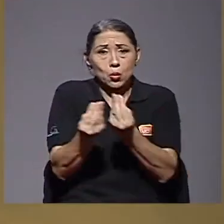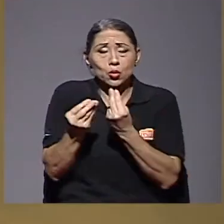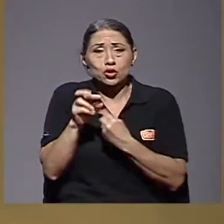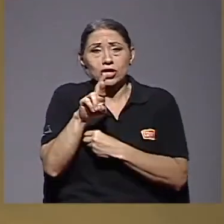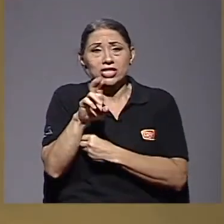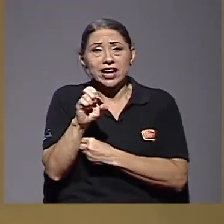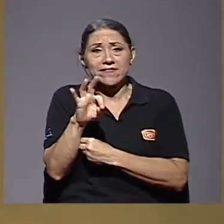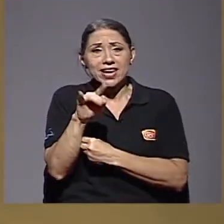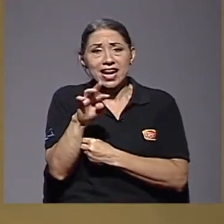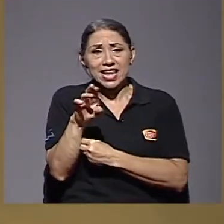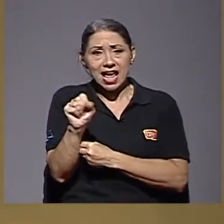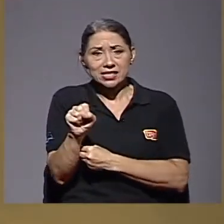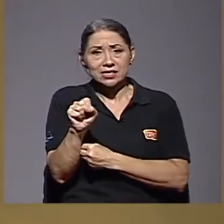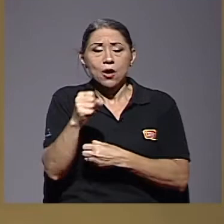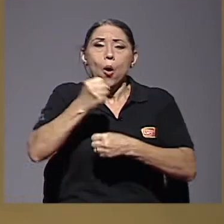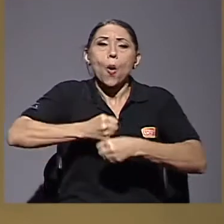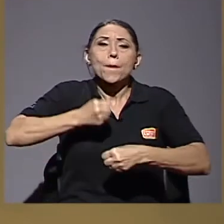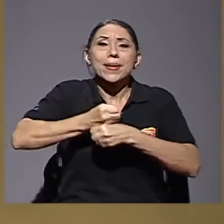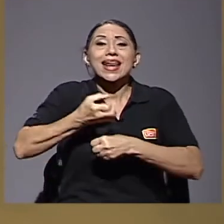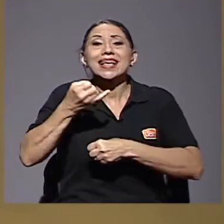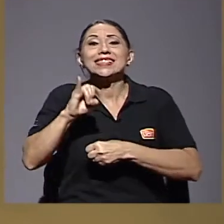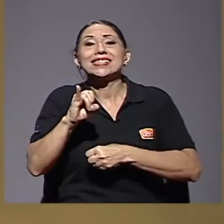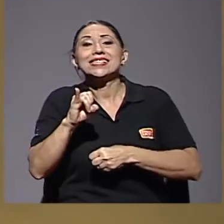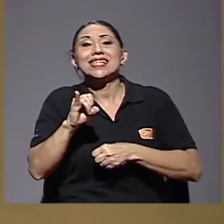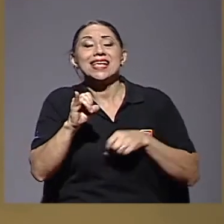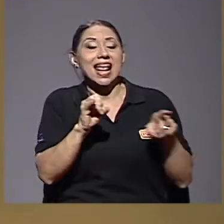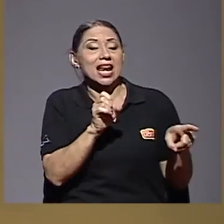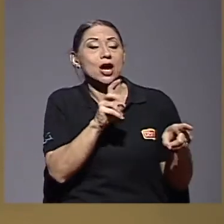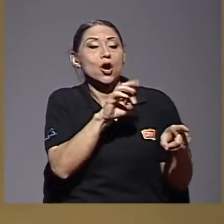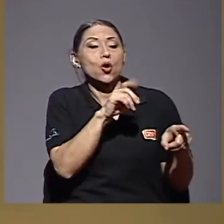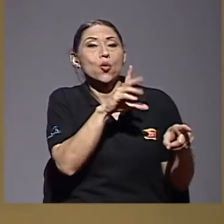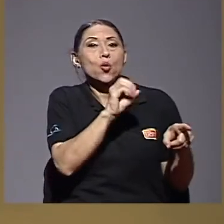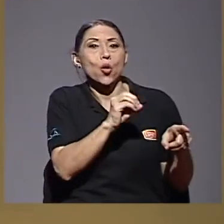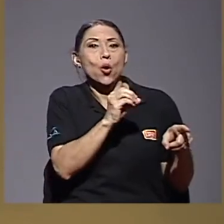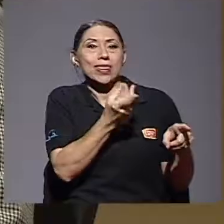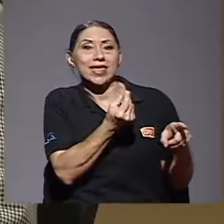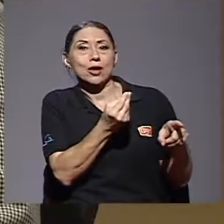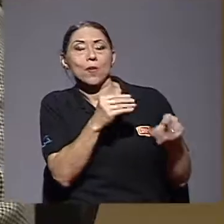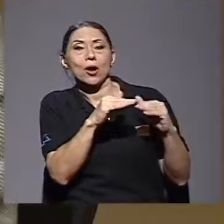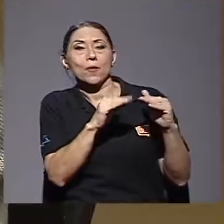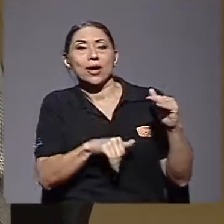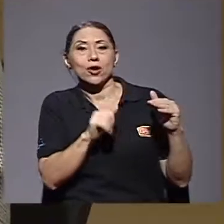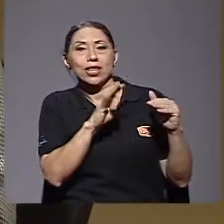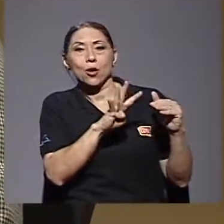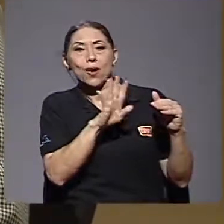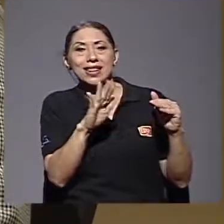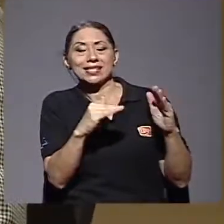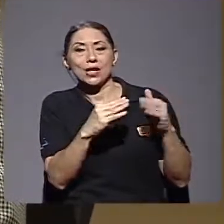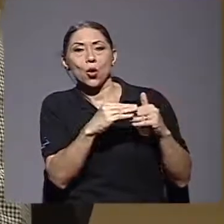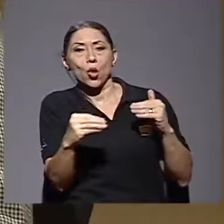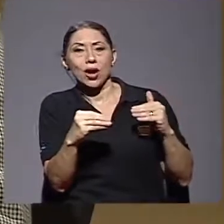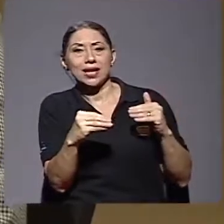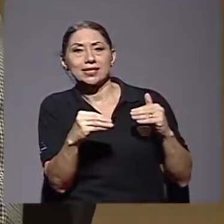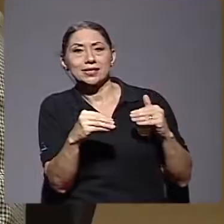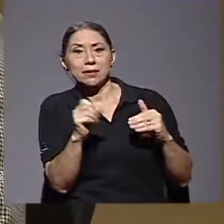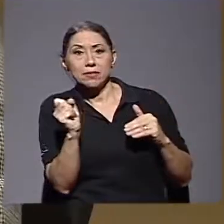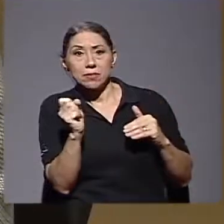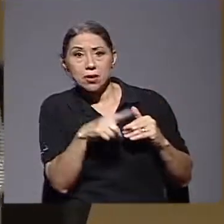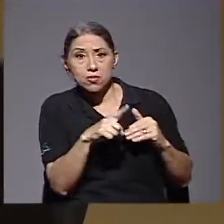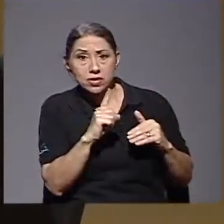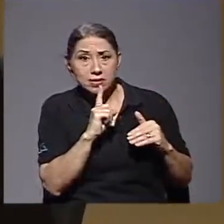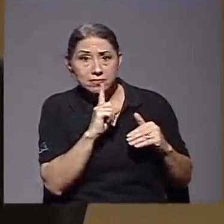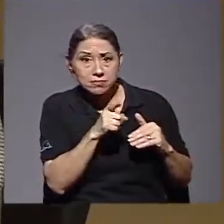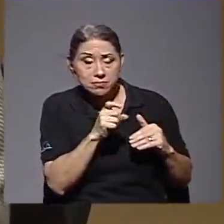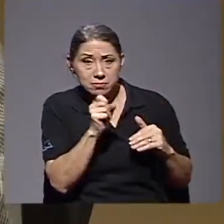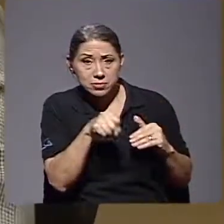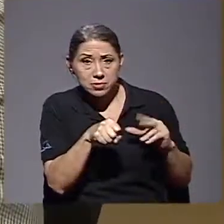tiene un valor, digamos, mínimo de $45. ¿Eso es cierto o no es cierto? Bueno, al final